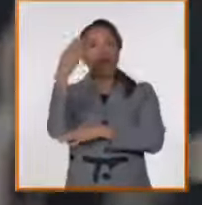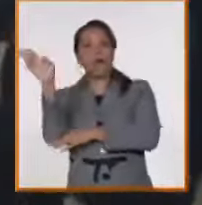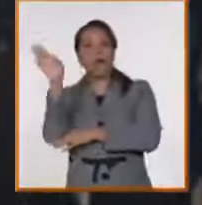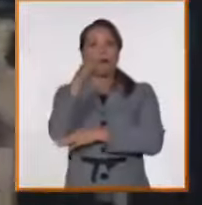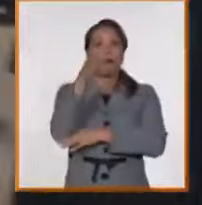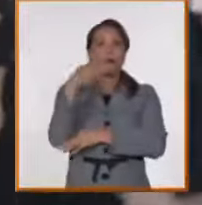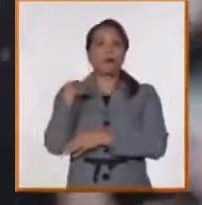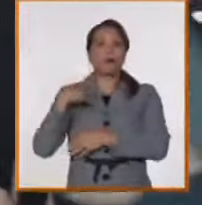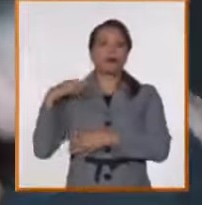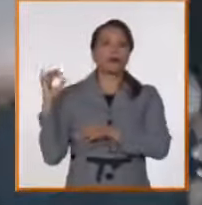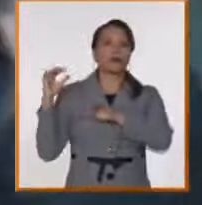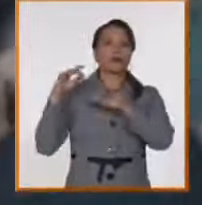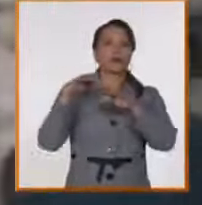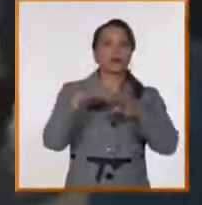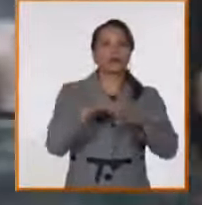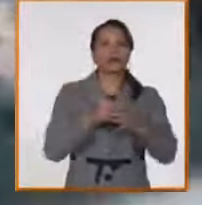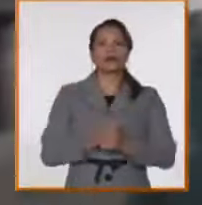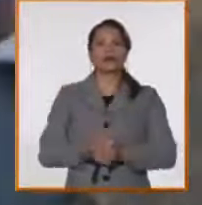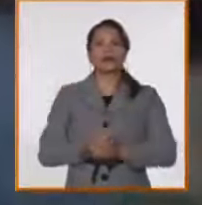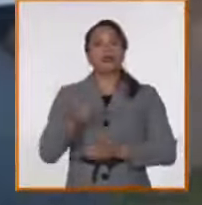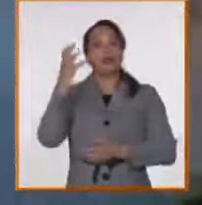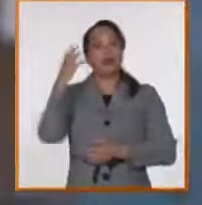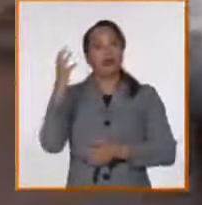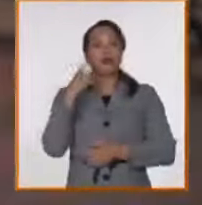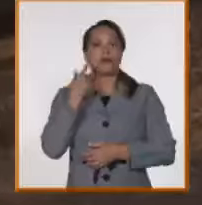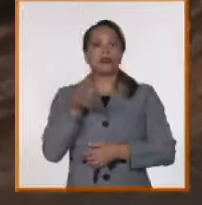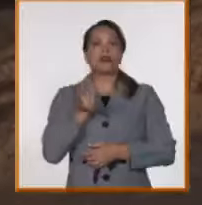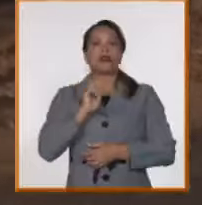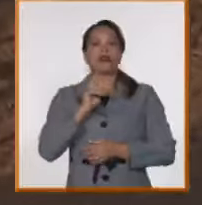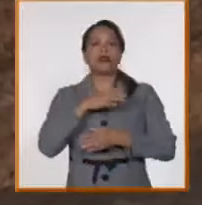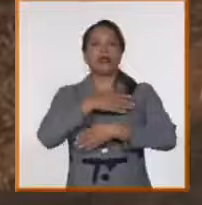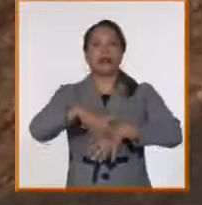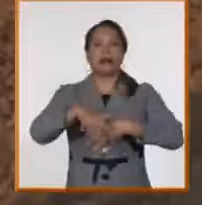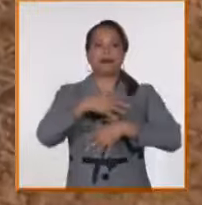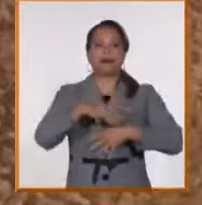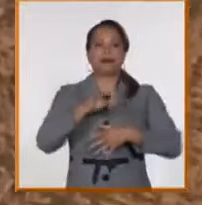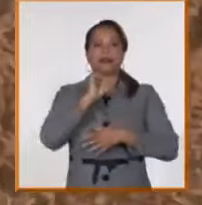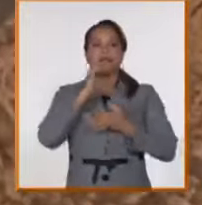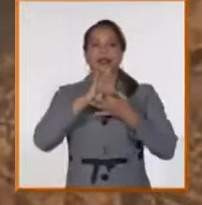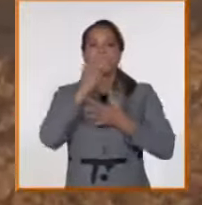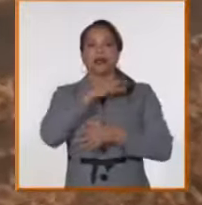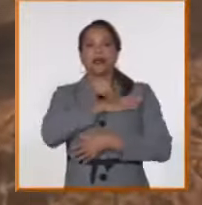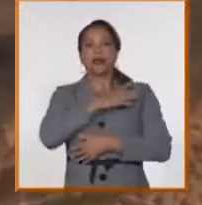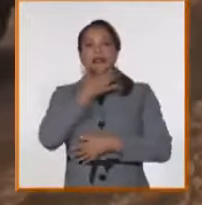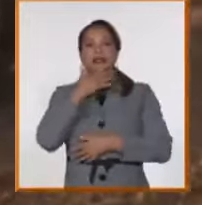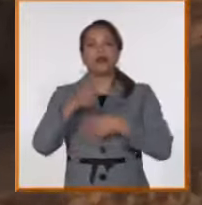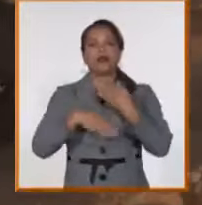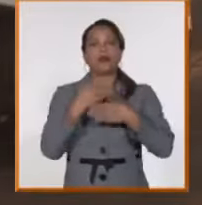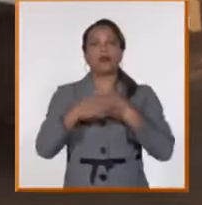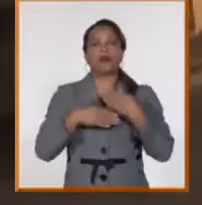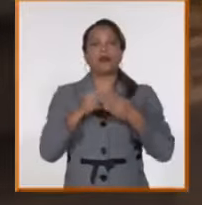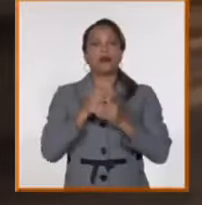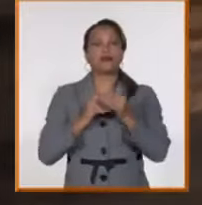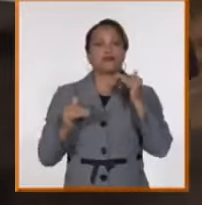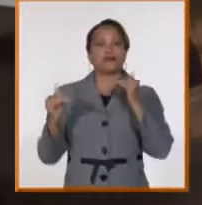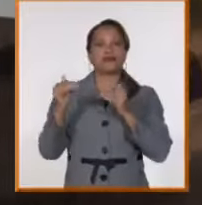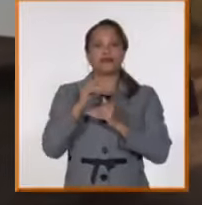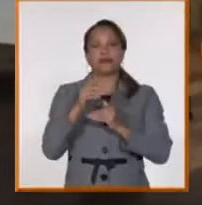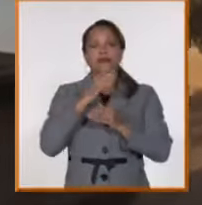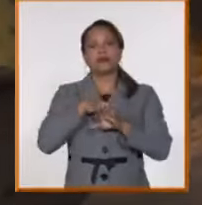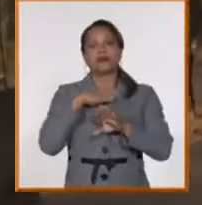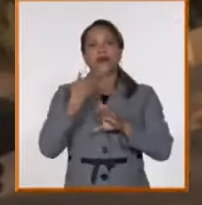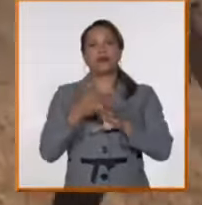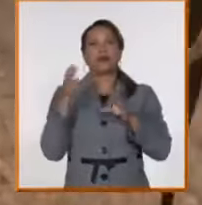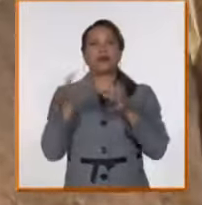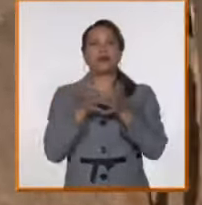islamista palestino jamás que gobierna la franja de gaza el conflicto en medio oriente escaló luego del ataque de milicianos de